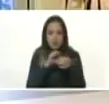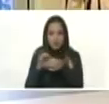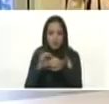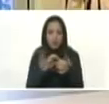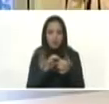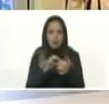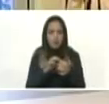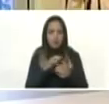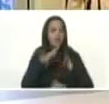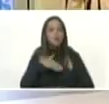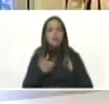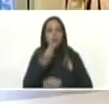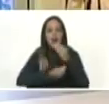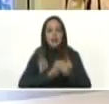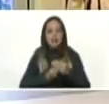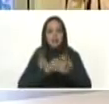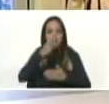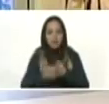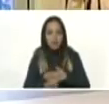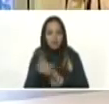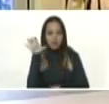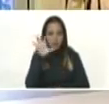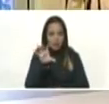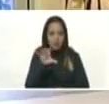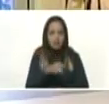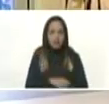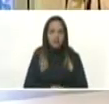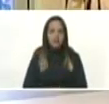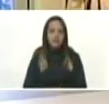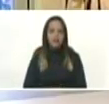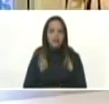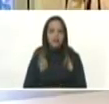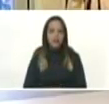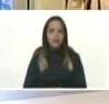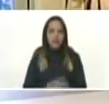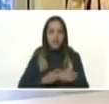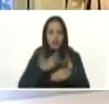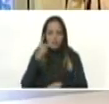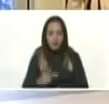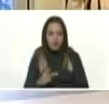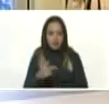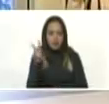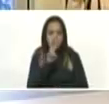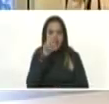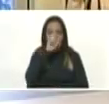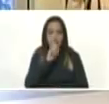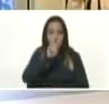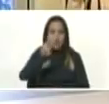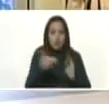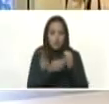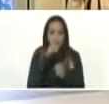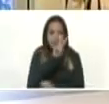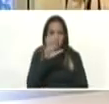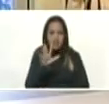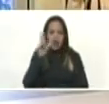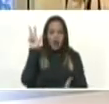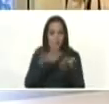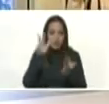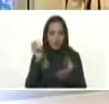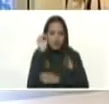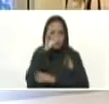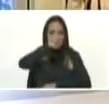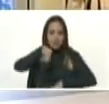Y si cumplimos un plan de país, el plan de la patria 2025 aprobado por la Asamblea